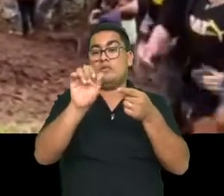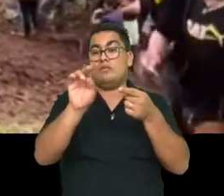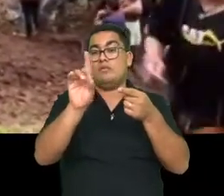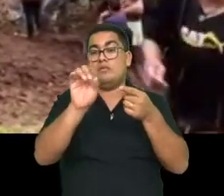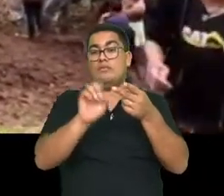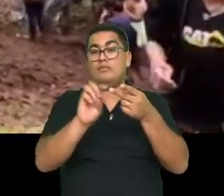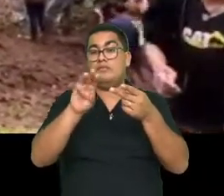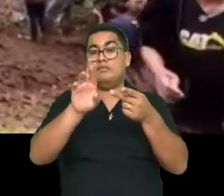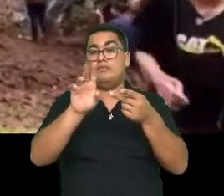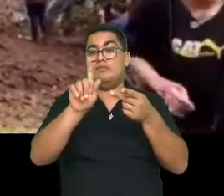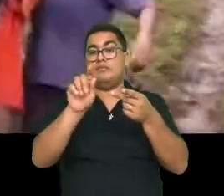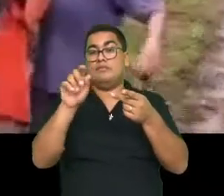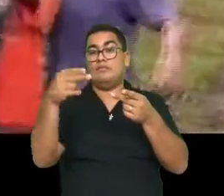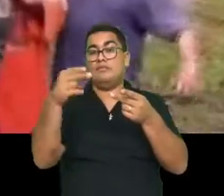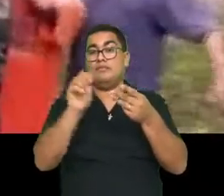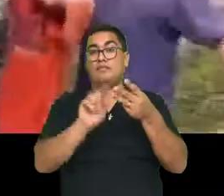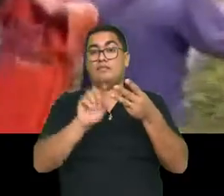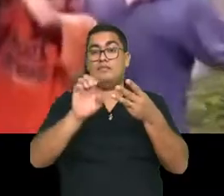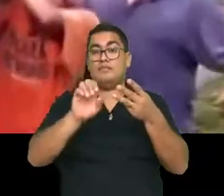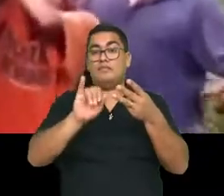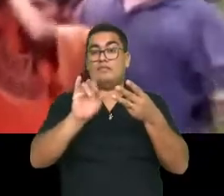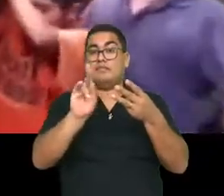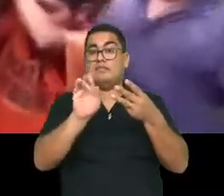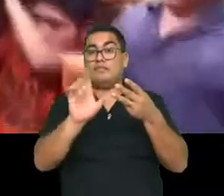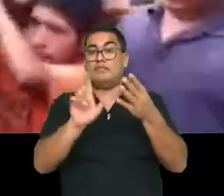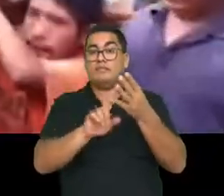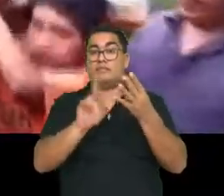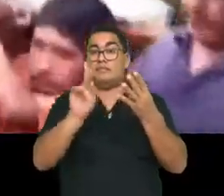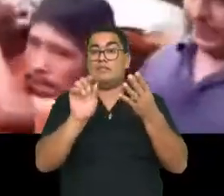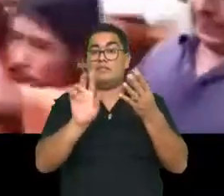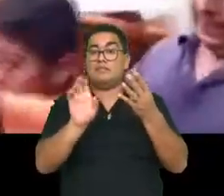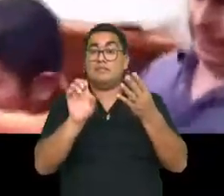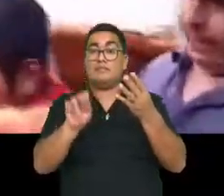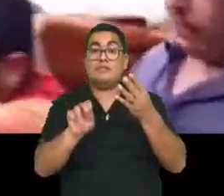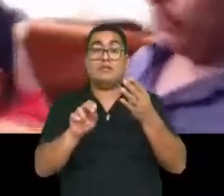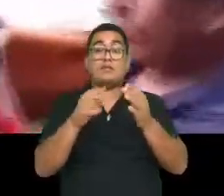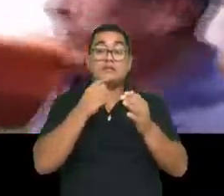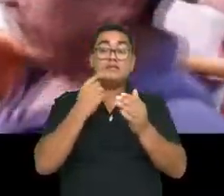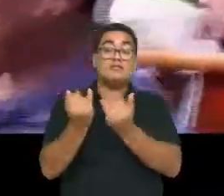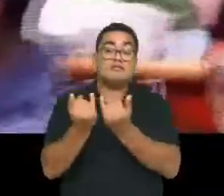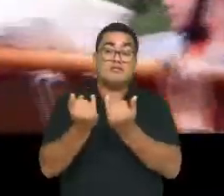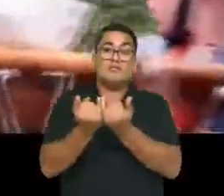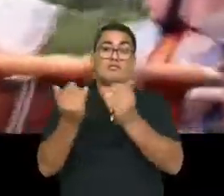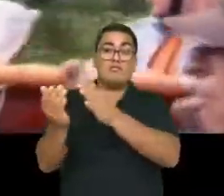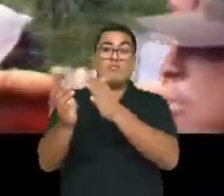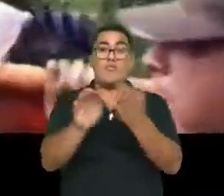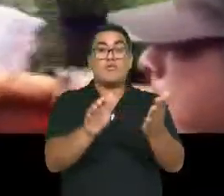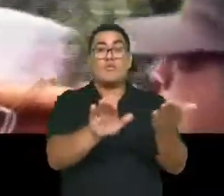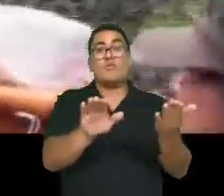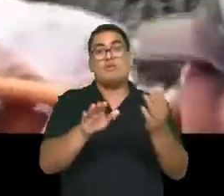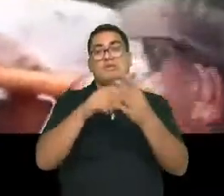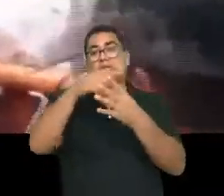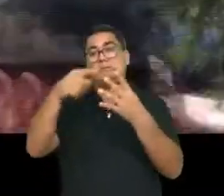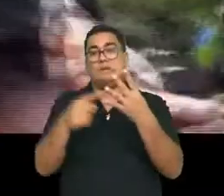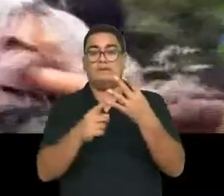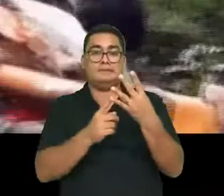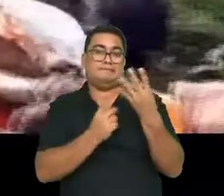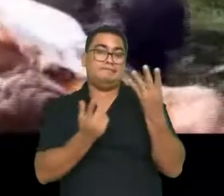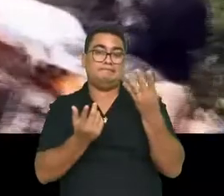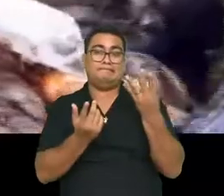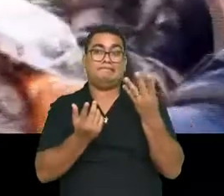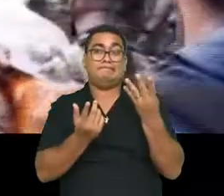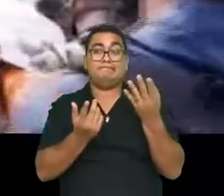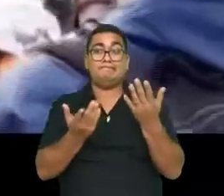Marta Hernández, Eikel Navarrete, Karen Martínez, y se han encontrado también los cuerpos de otras 4 personas. De